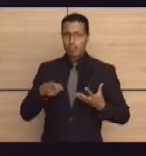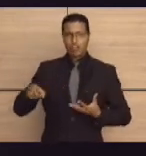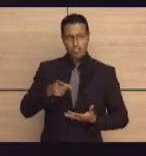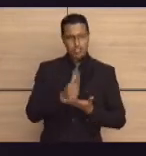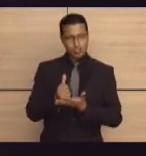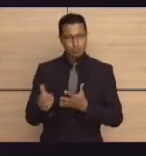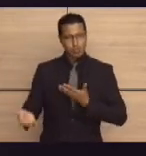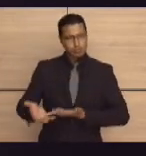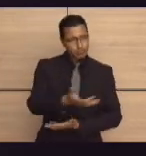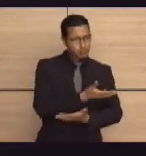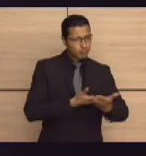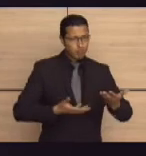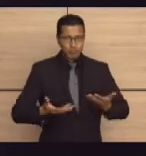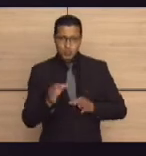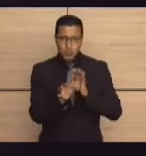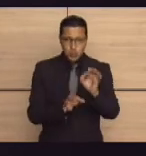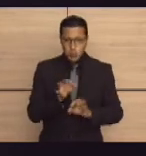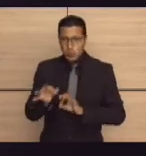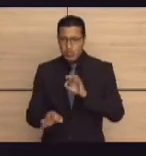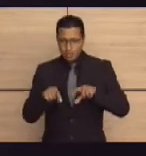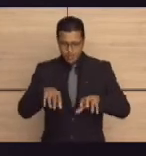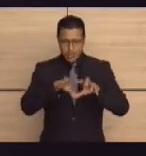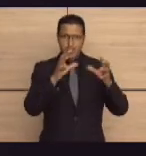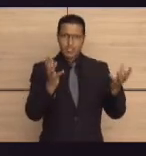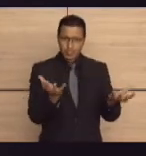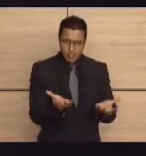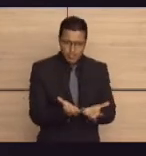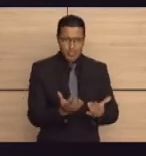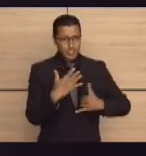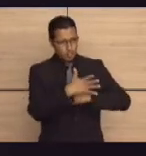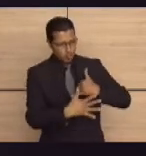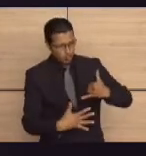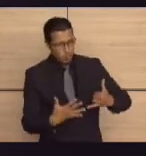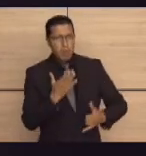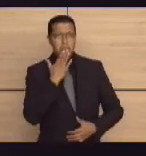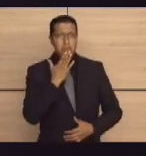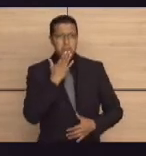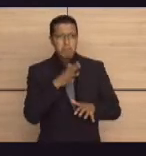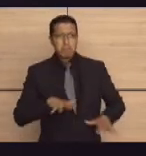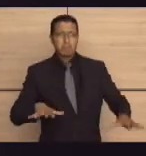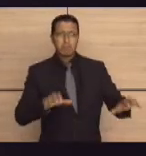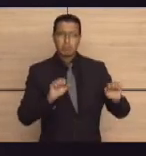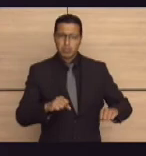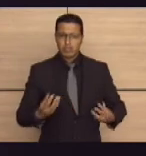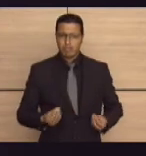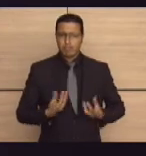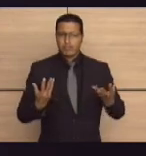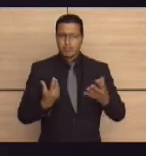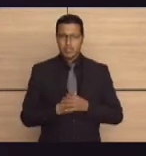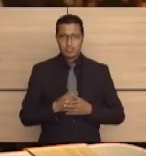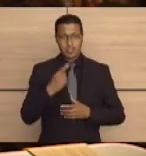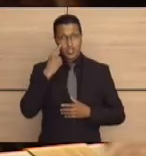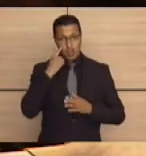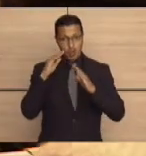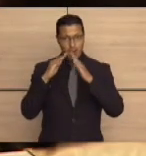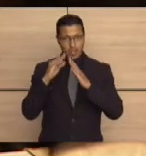solidarios. Aún hay espacio para todos en este país y en este planeta Tierra. Recuerden que el ejemplo empieza por casa, por la